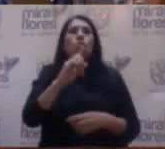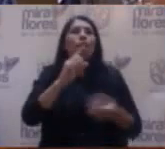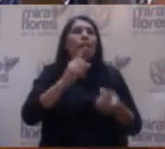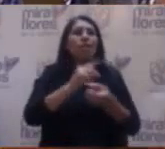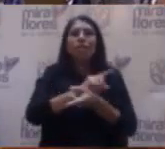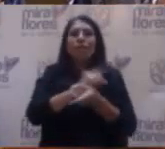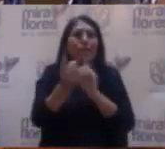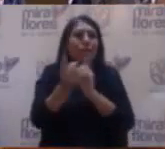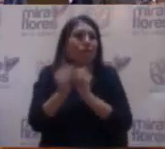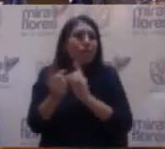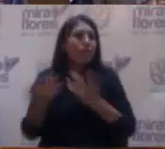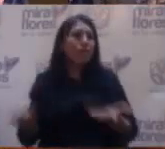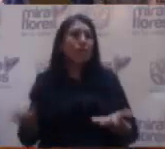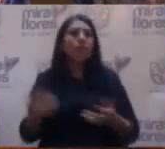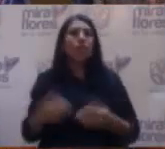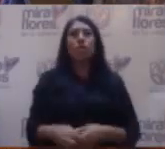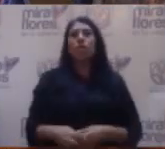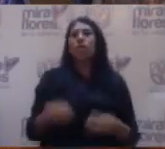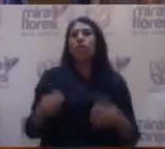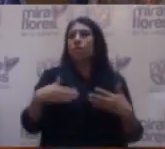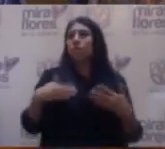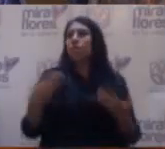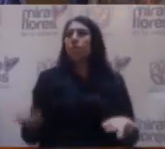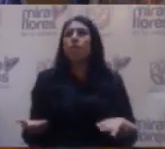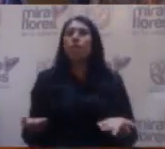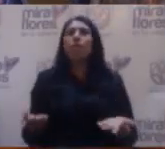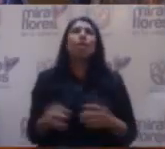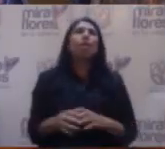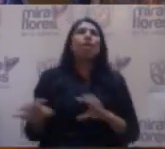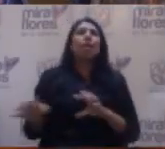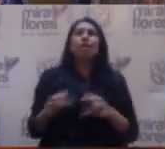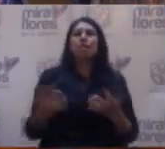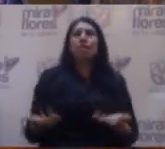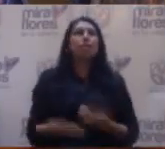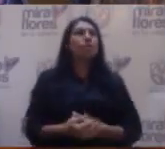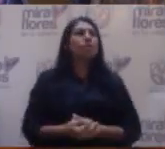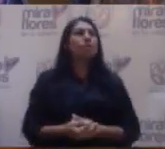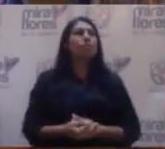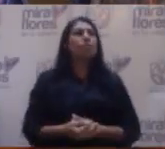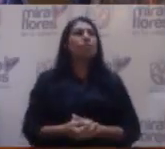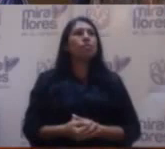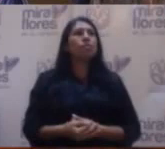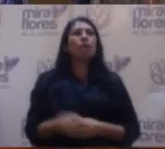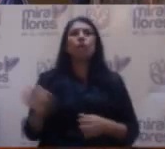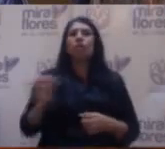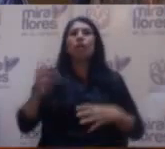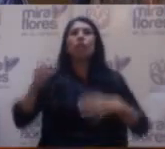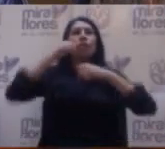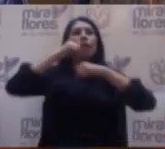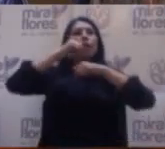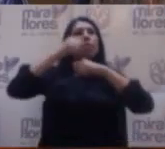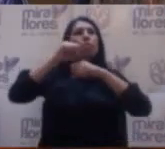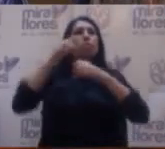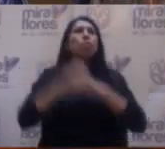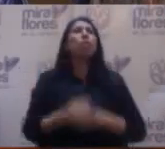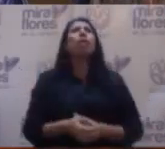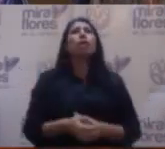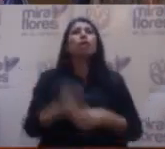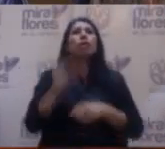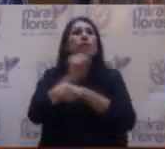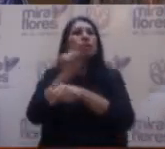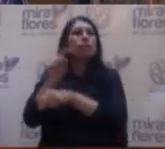modificación que vaya a funcionar, por más drástica que sea, si es que no hay previamente una campaña educativa que se nos ha ido